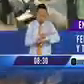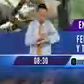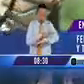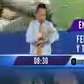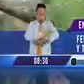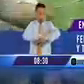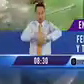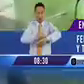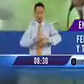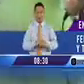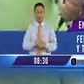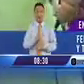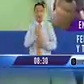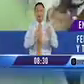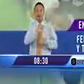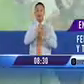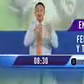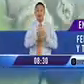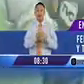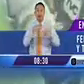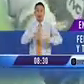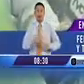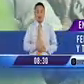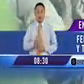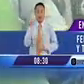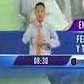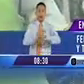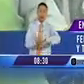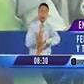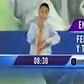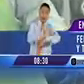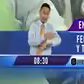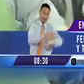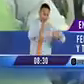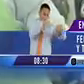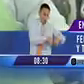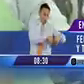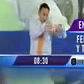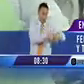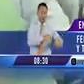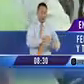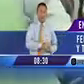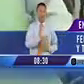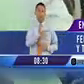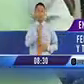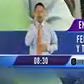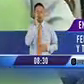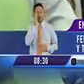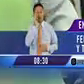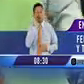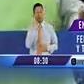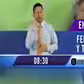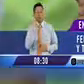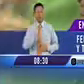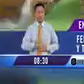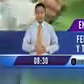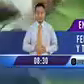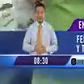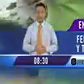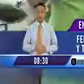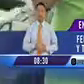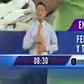Preparado para todos los televidentes, se le deja adobadito un día antes y los cuyes salen exquisitos. Vecina, a